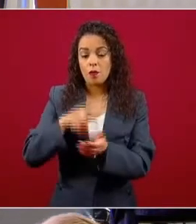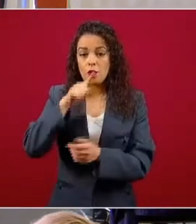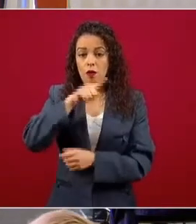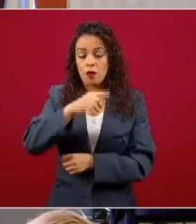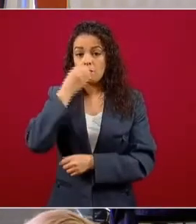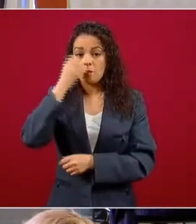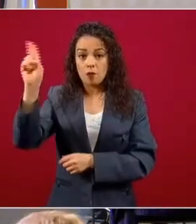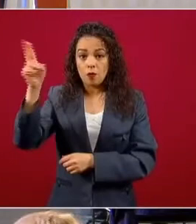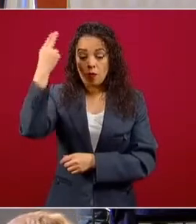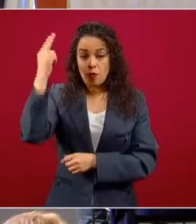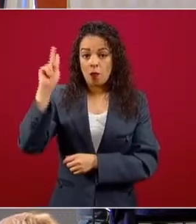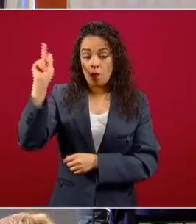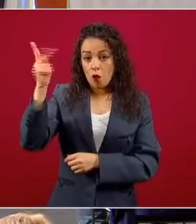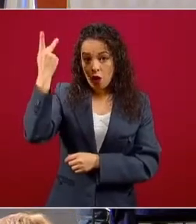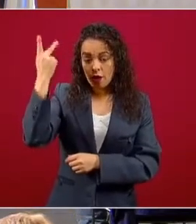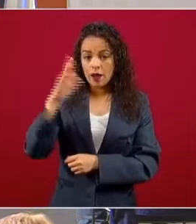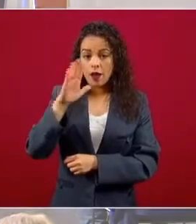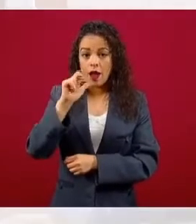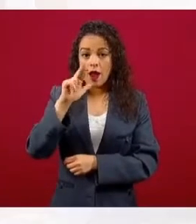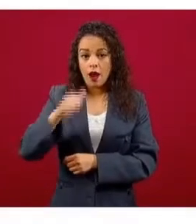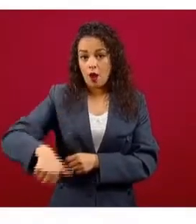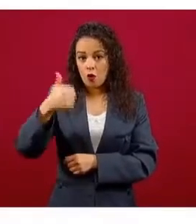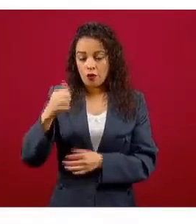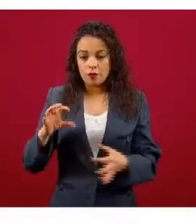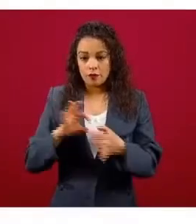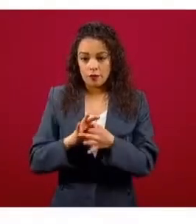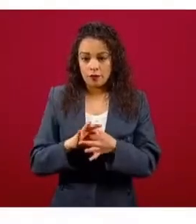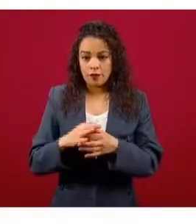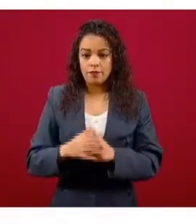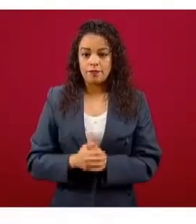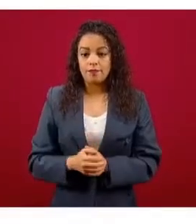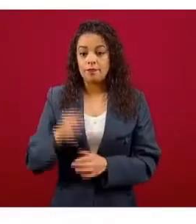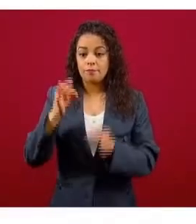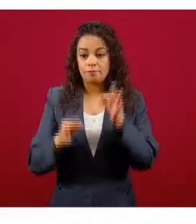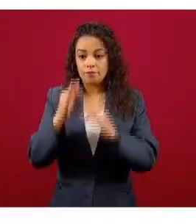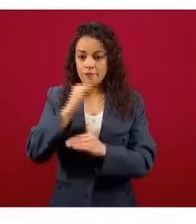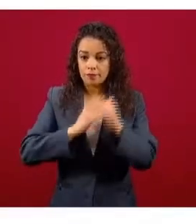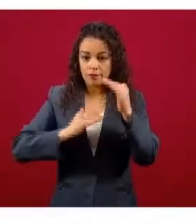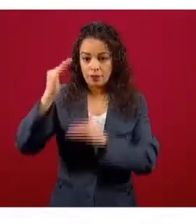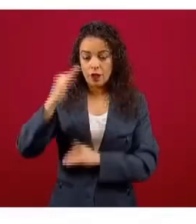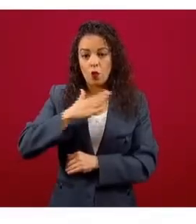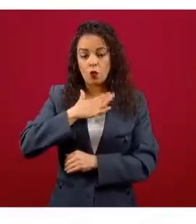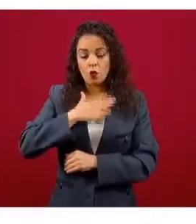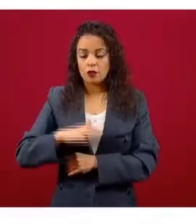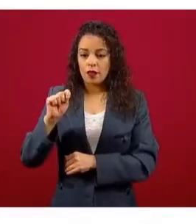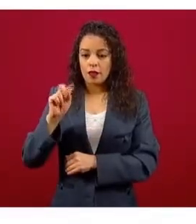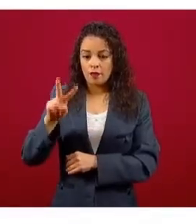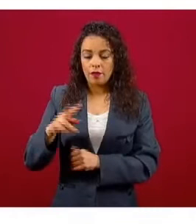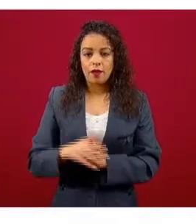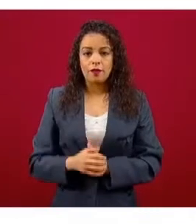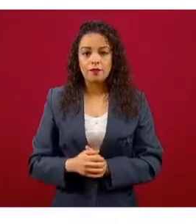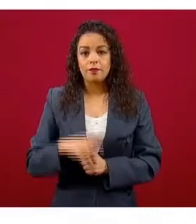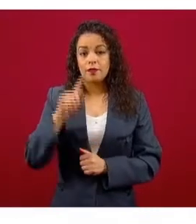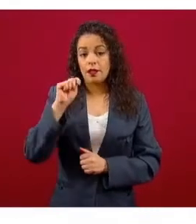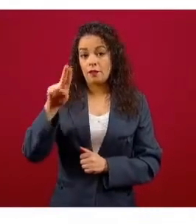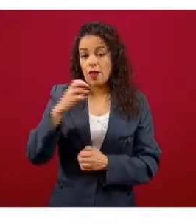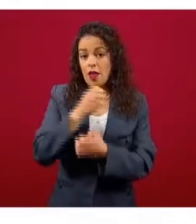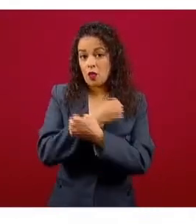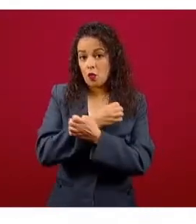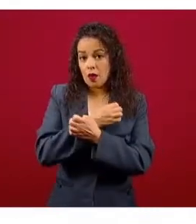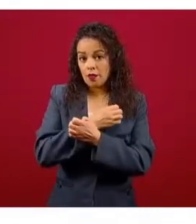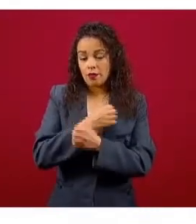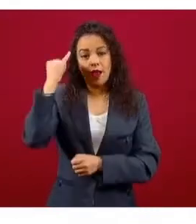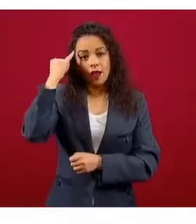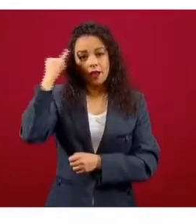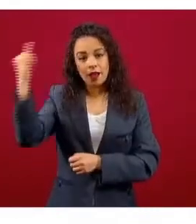con canal 11 a la suprema corte de justicia con justicia tv la televisión educativa con ingenio tv